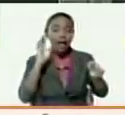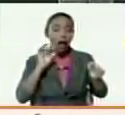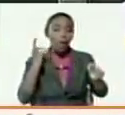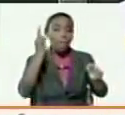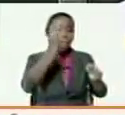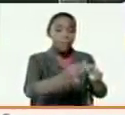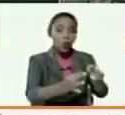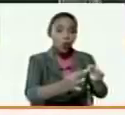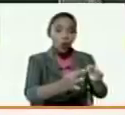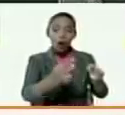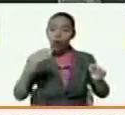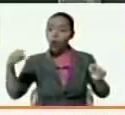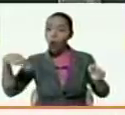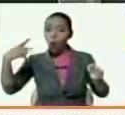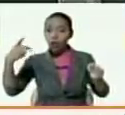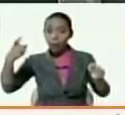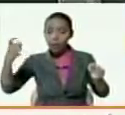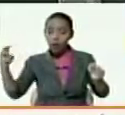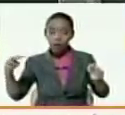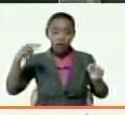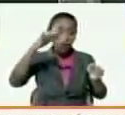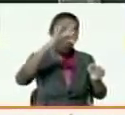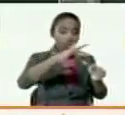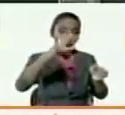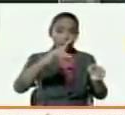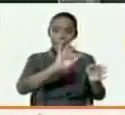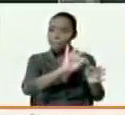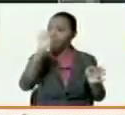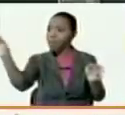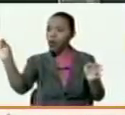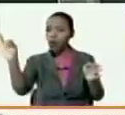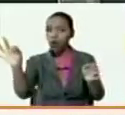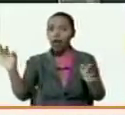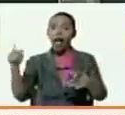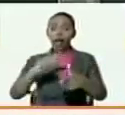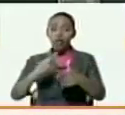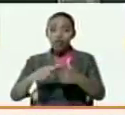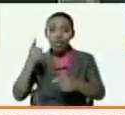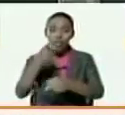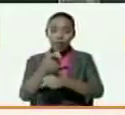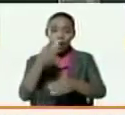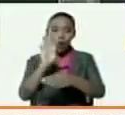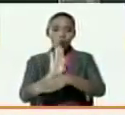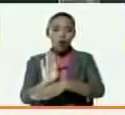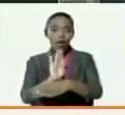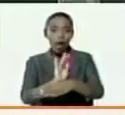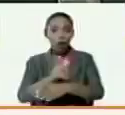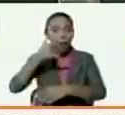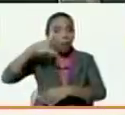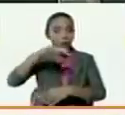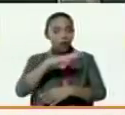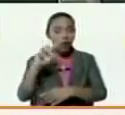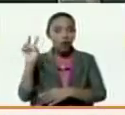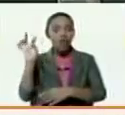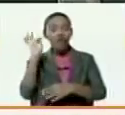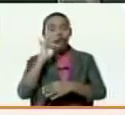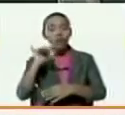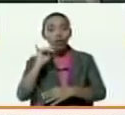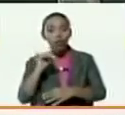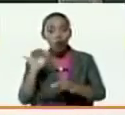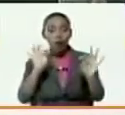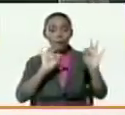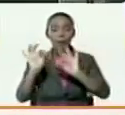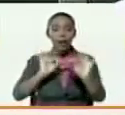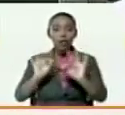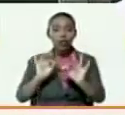y que puede cambiar en los próximos días. Dentro de las instalaciones de atención médica y en la población general, la información, la preparación